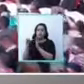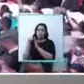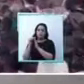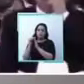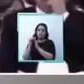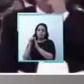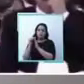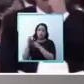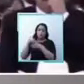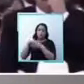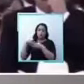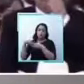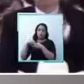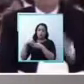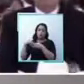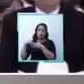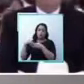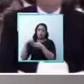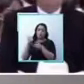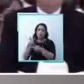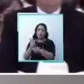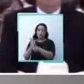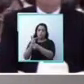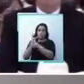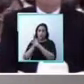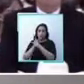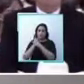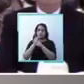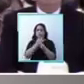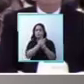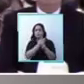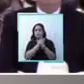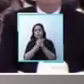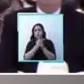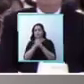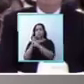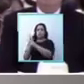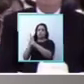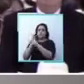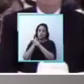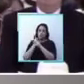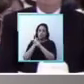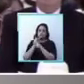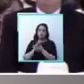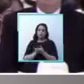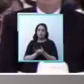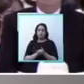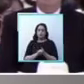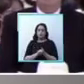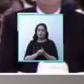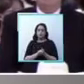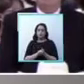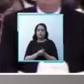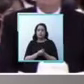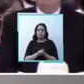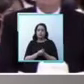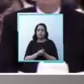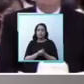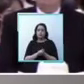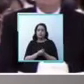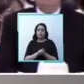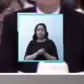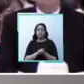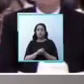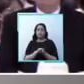del siglo XX, Honduras se convirtió y ese es el resultado que tenemos en el segundo país más pobre de América Latina. Entonces, todo este tipo